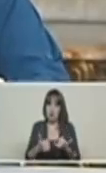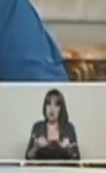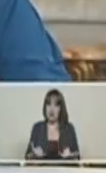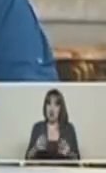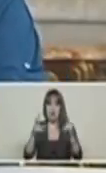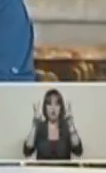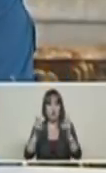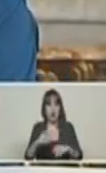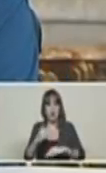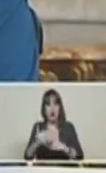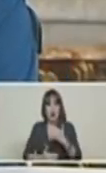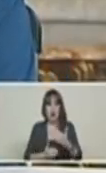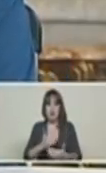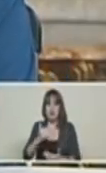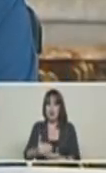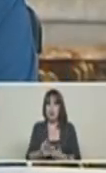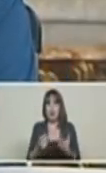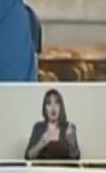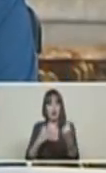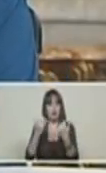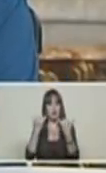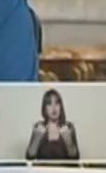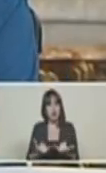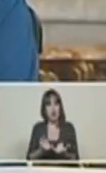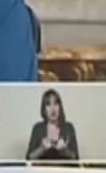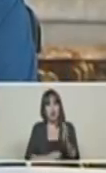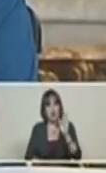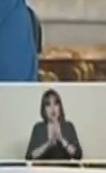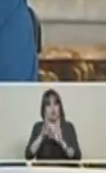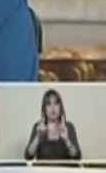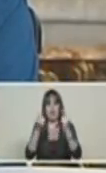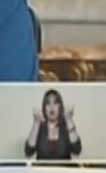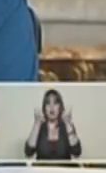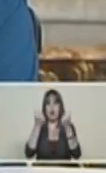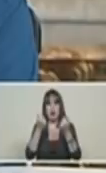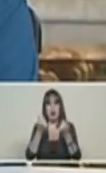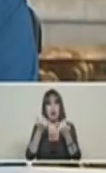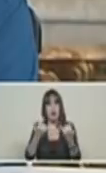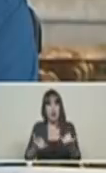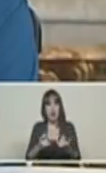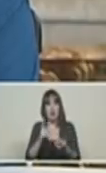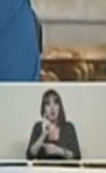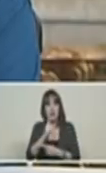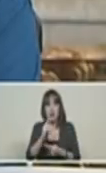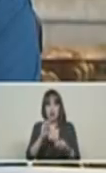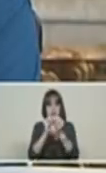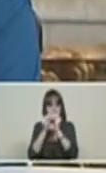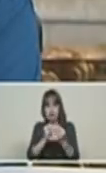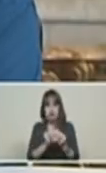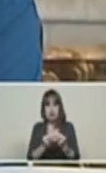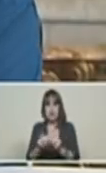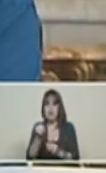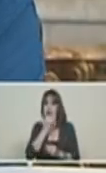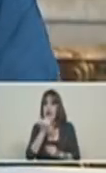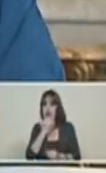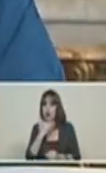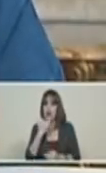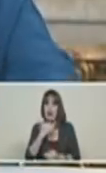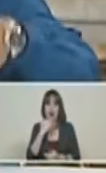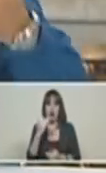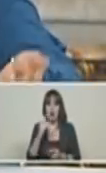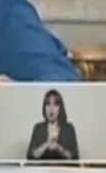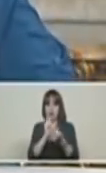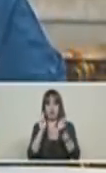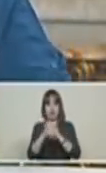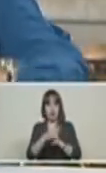nueva etapa de la economía. Ha llegado la hora de la recuperación económica y debemos corregir rápido los viejos vicios